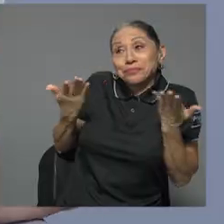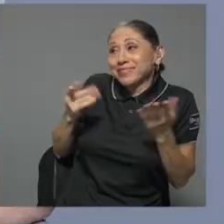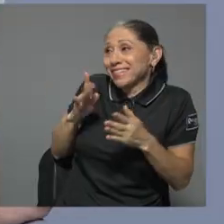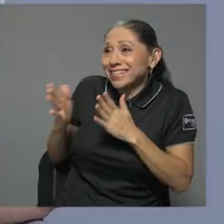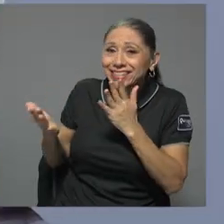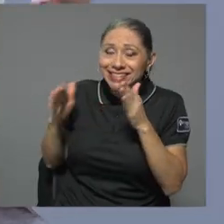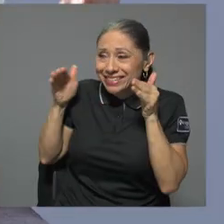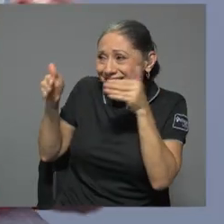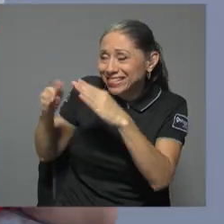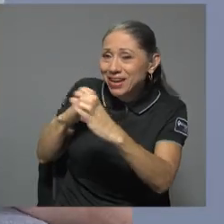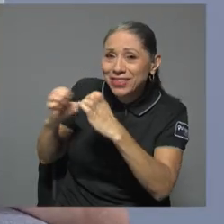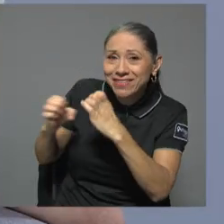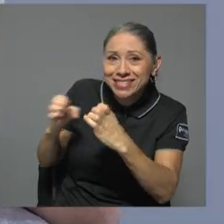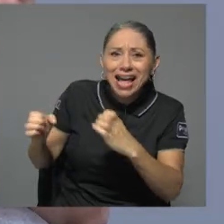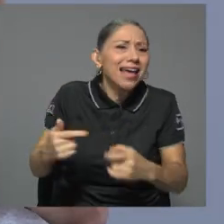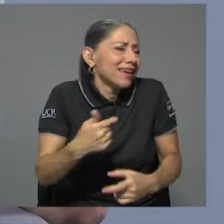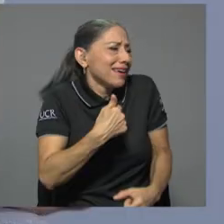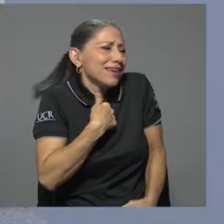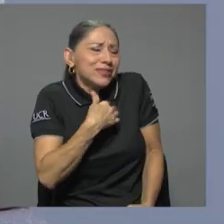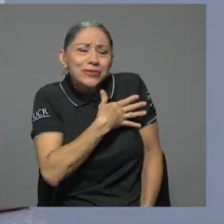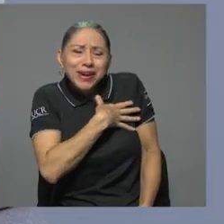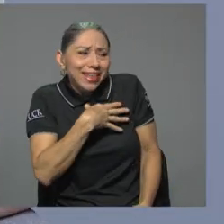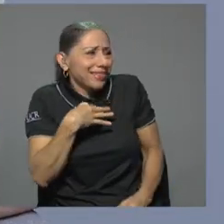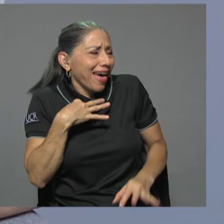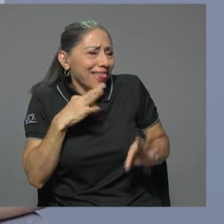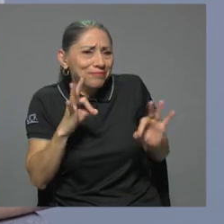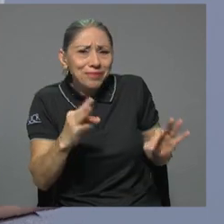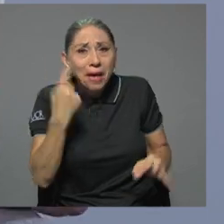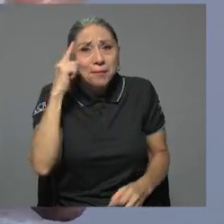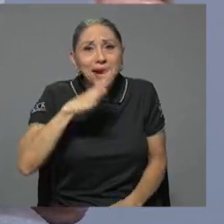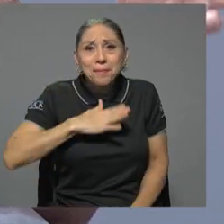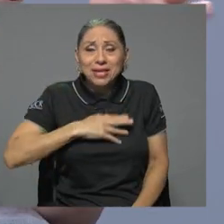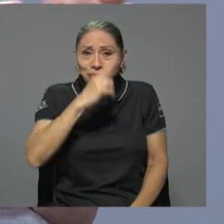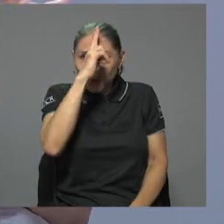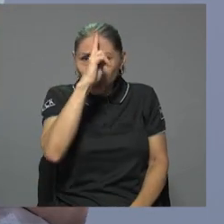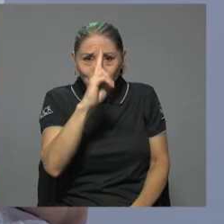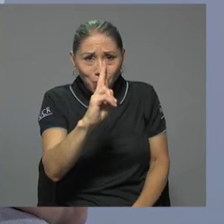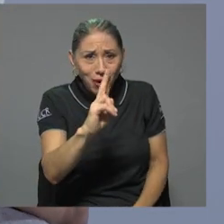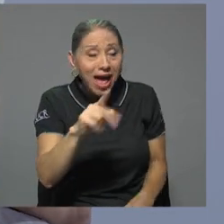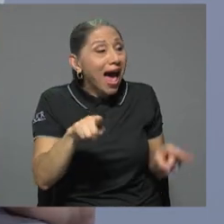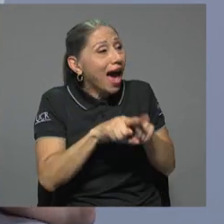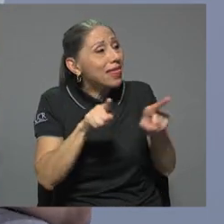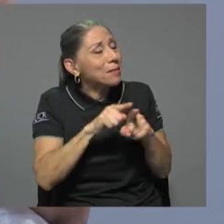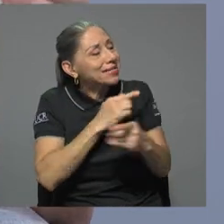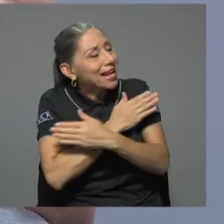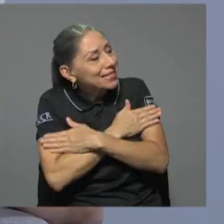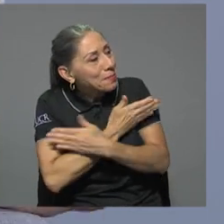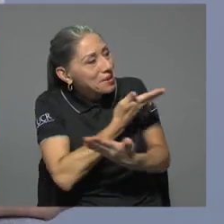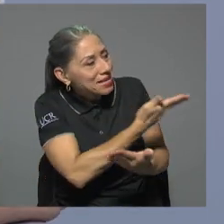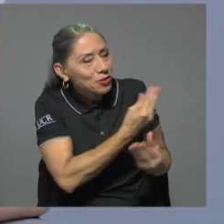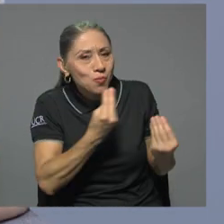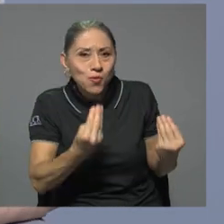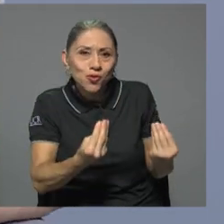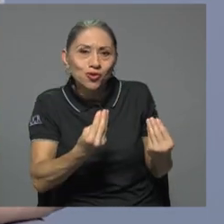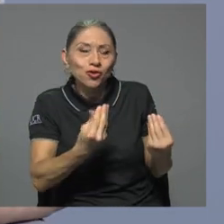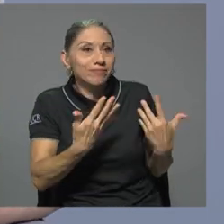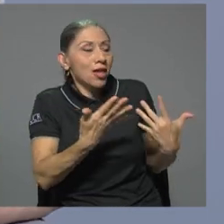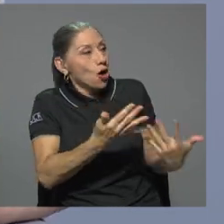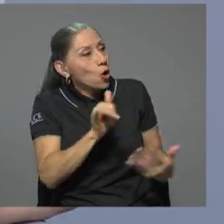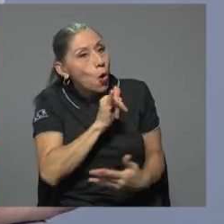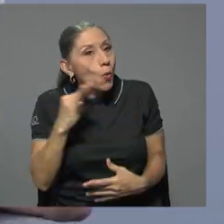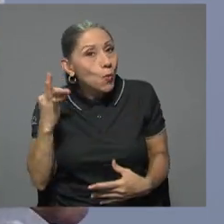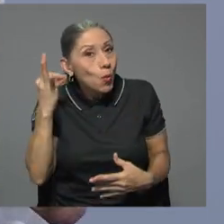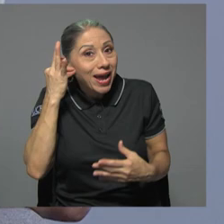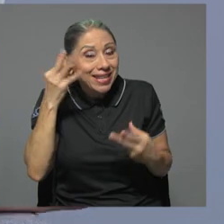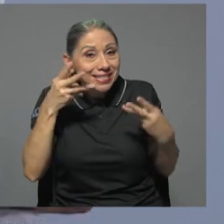no y yo encantada y es un honor para mí es un honor para mí además de que las aprecio muchísimo y las admiro como mujeres de